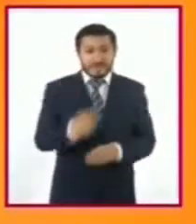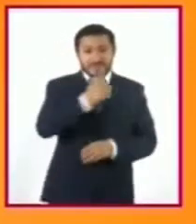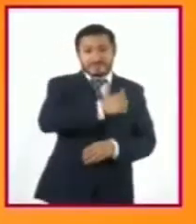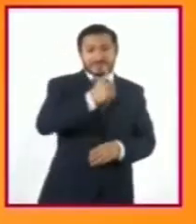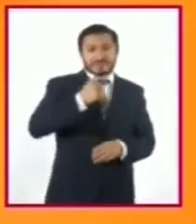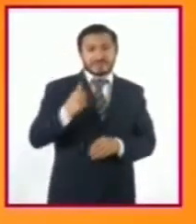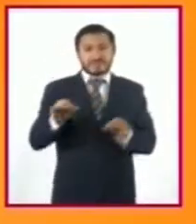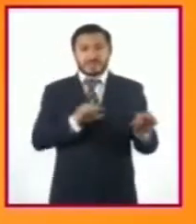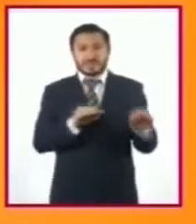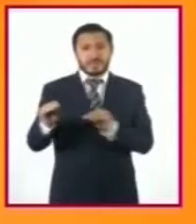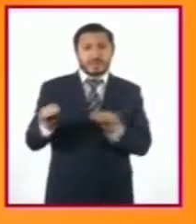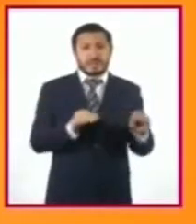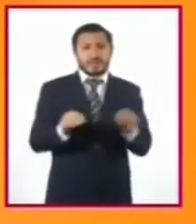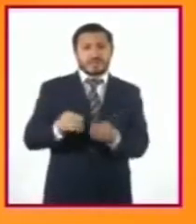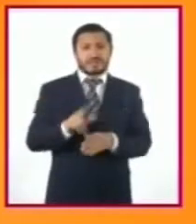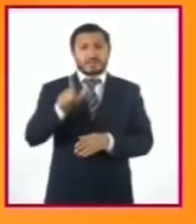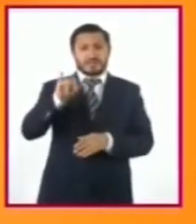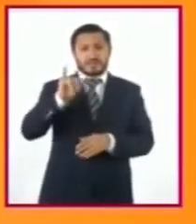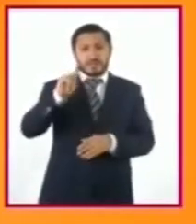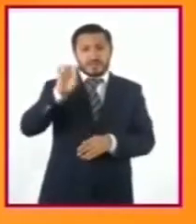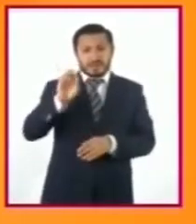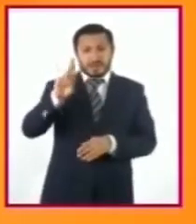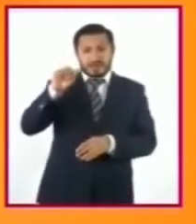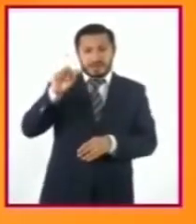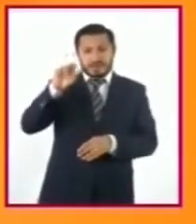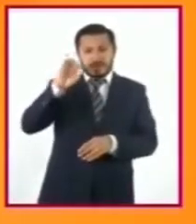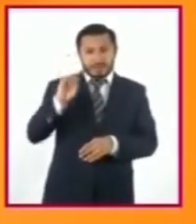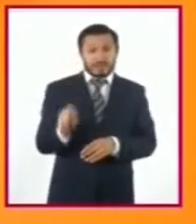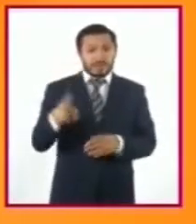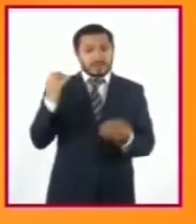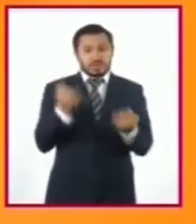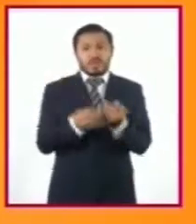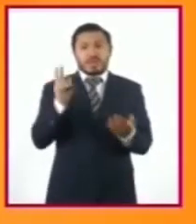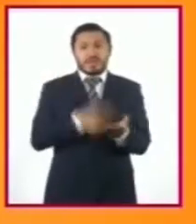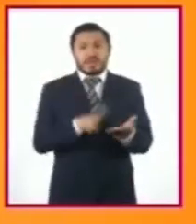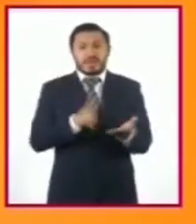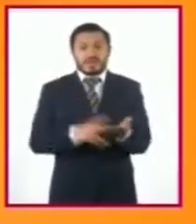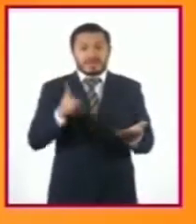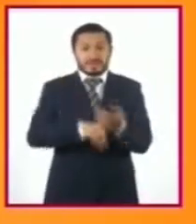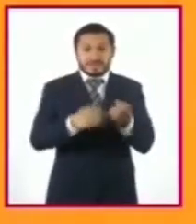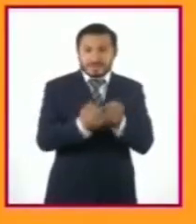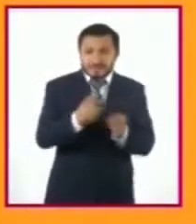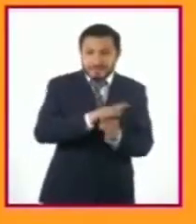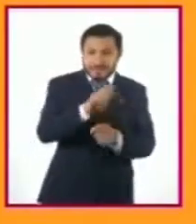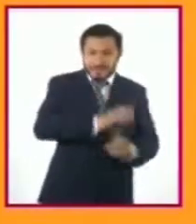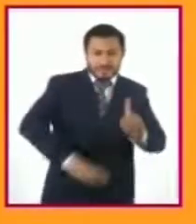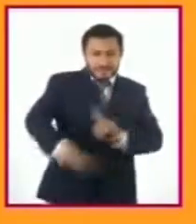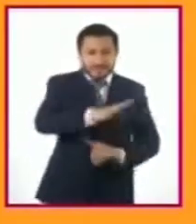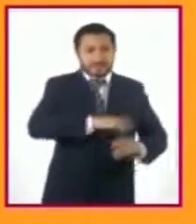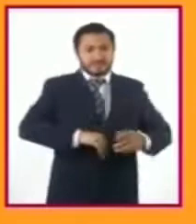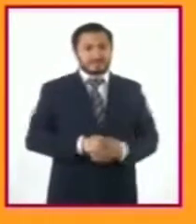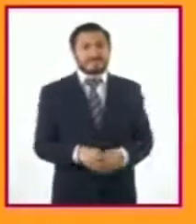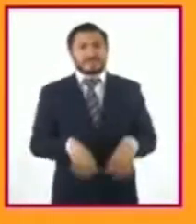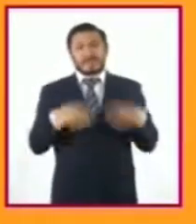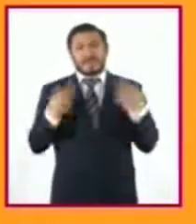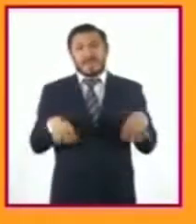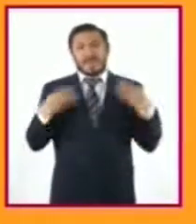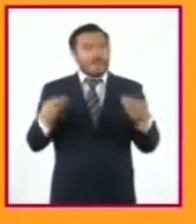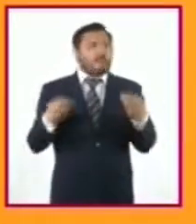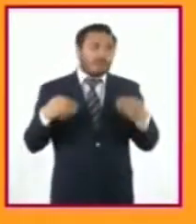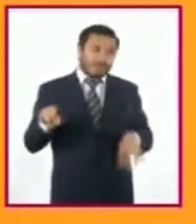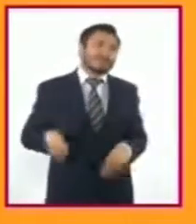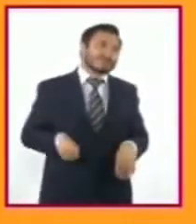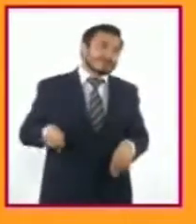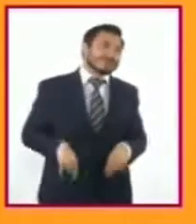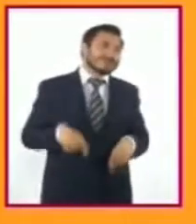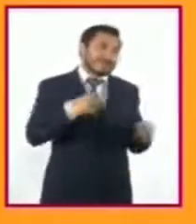los movimientos literarios, así como los valores que predominan en la sociedad de cada época. Es muy interesante lo que nos